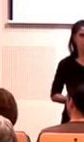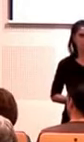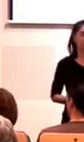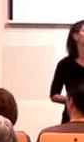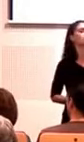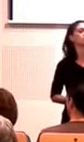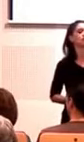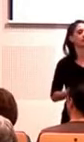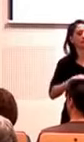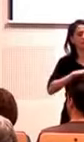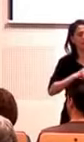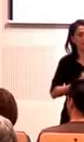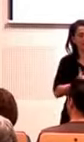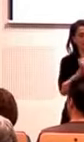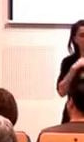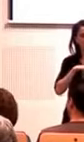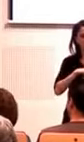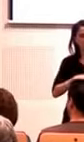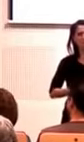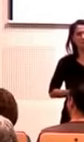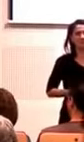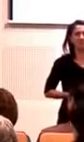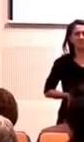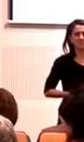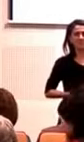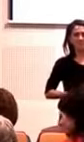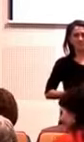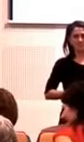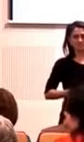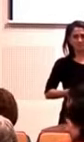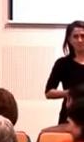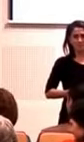es que estoy muy nerviosa, perdonadme.